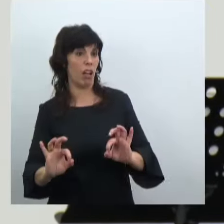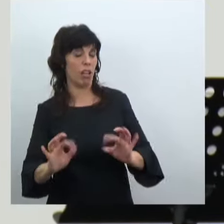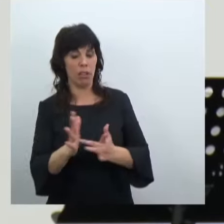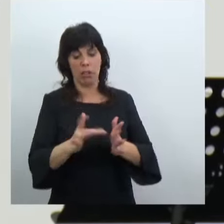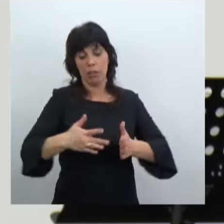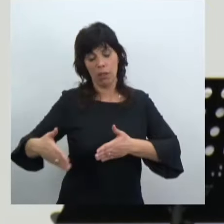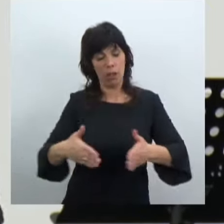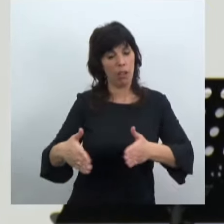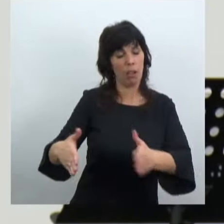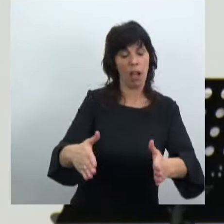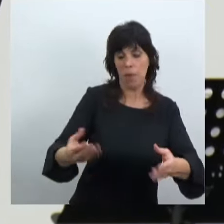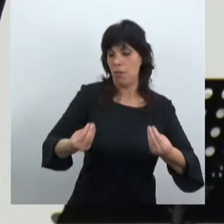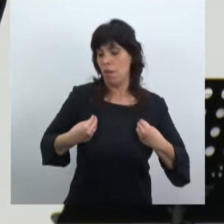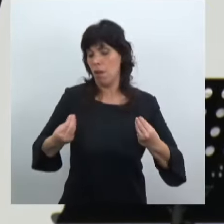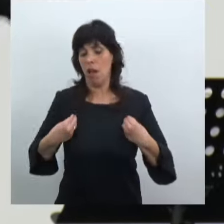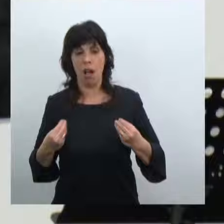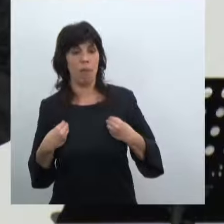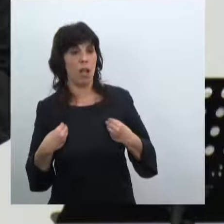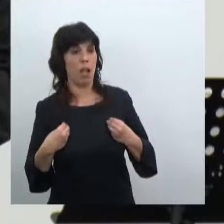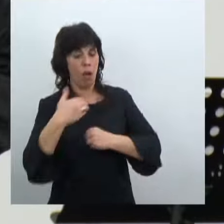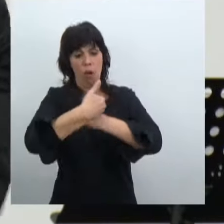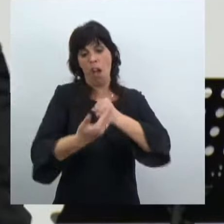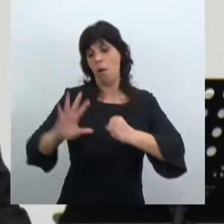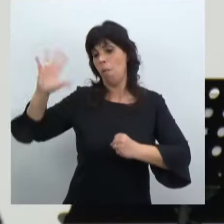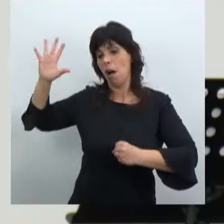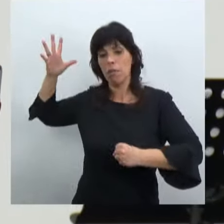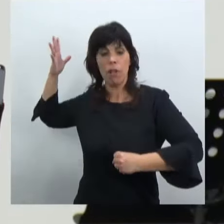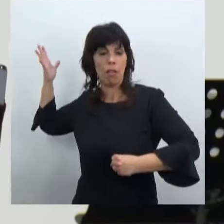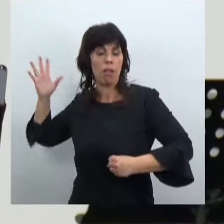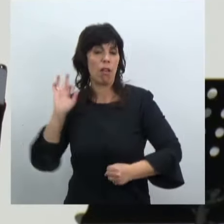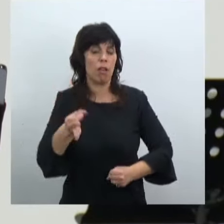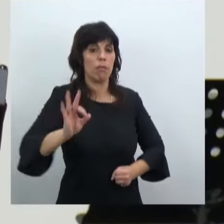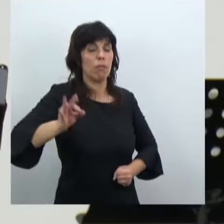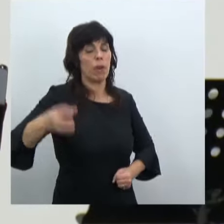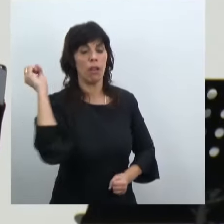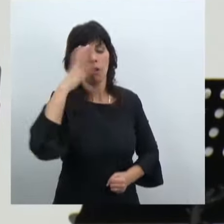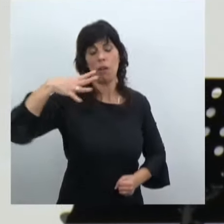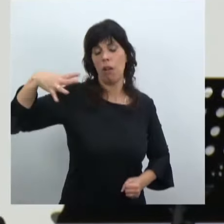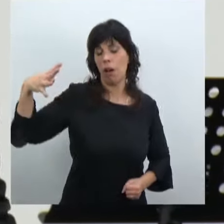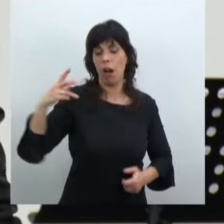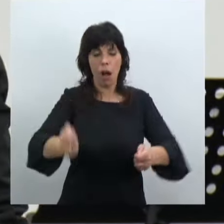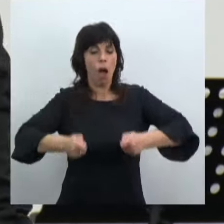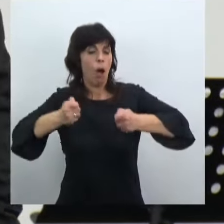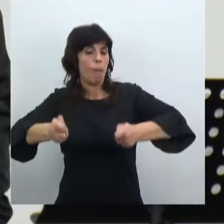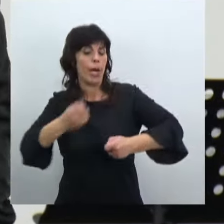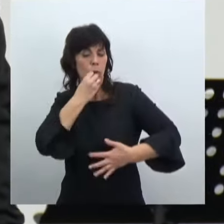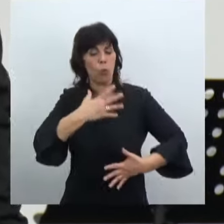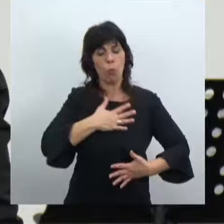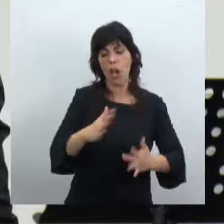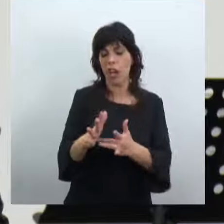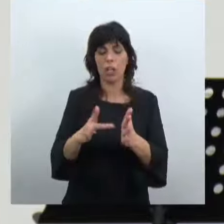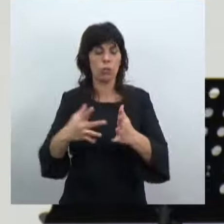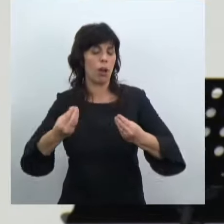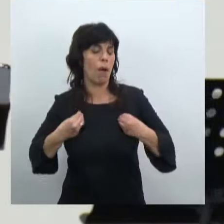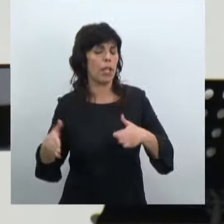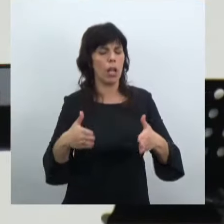camino, Él es la vida, Él es el pan del cielo, Él es la verdad, Él es la luz, es el buen pastor. Jesucristo es la vida,